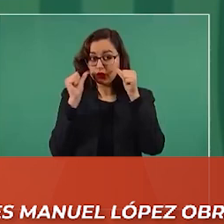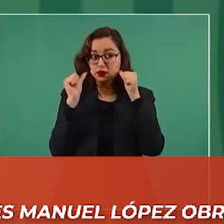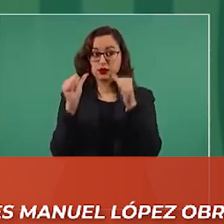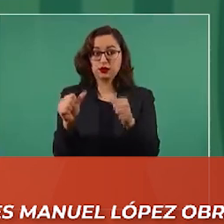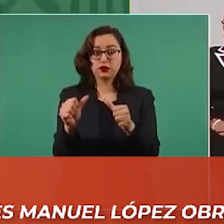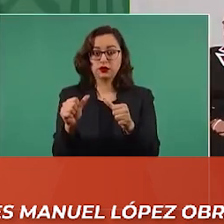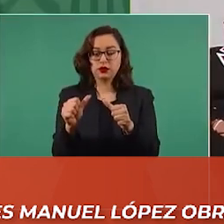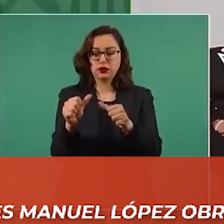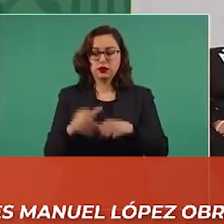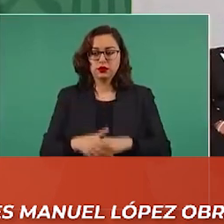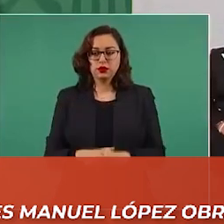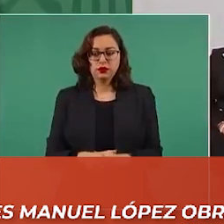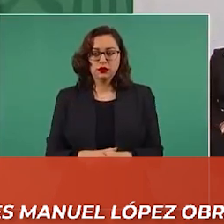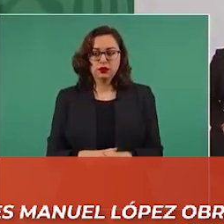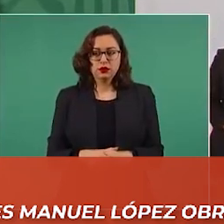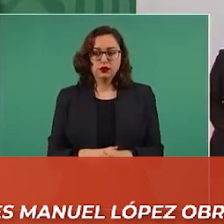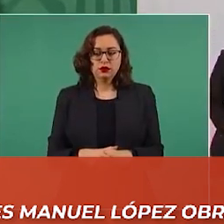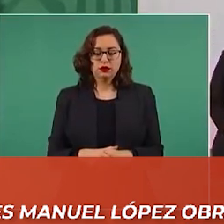Se tiene